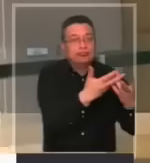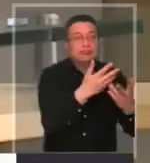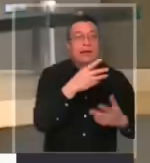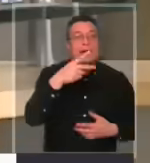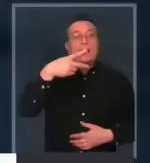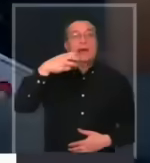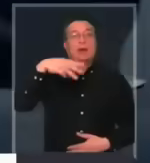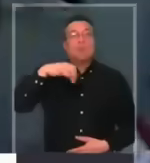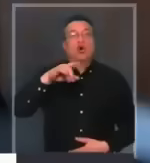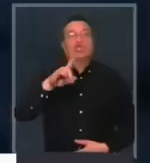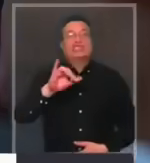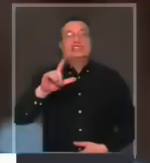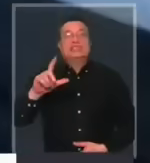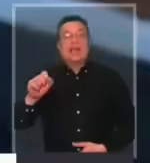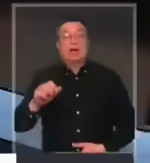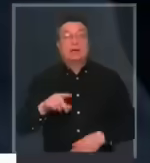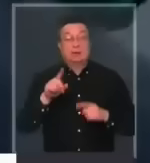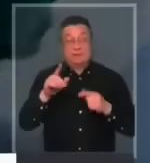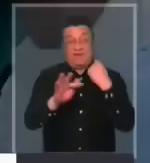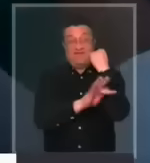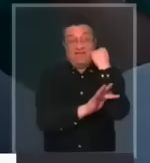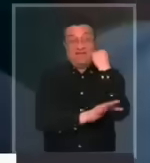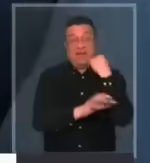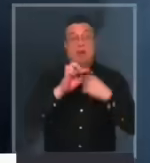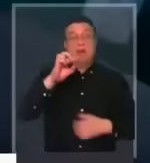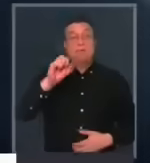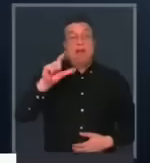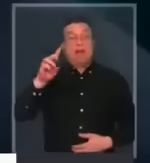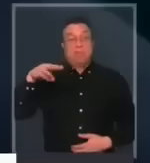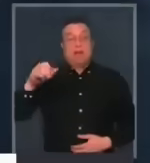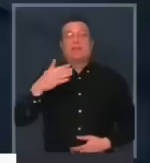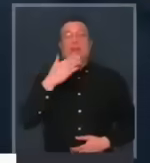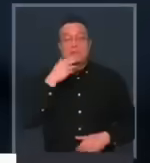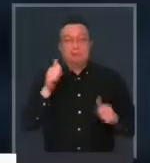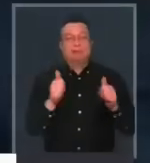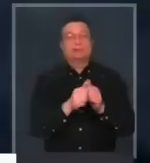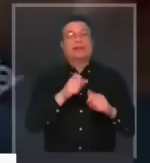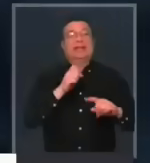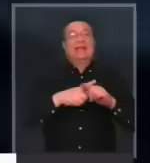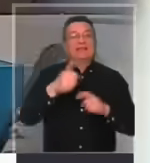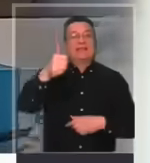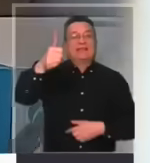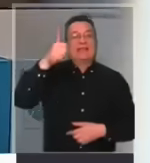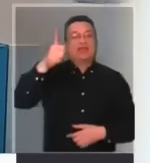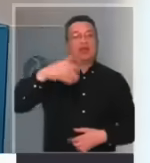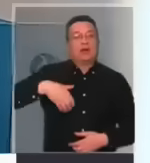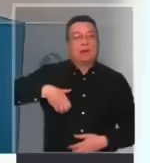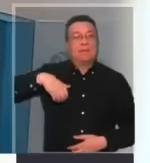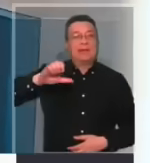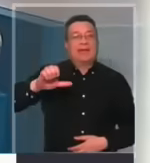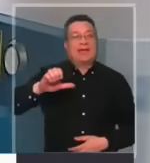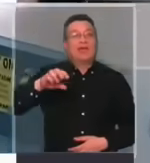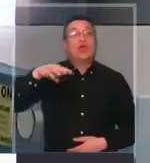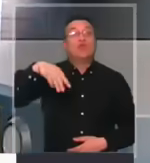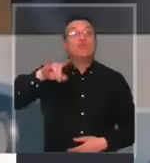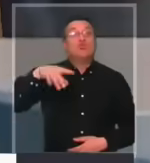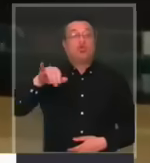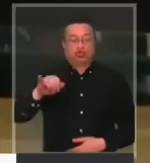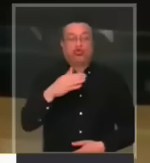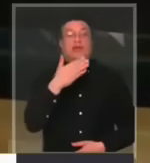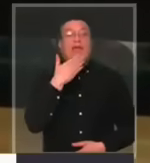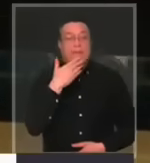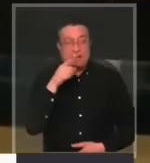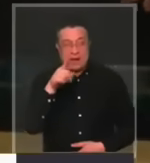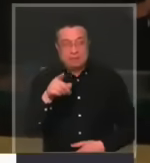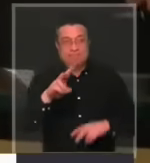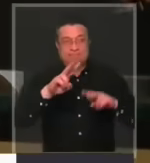Hermosilla. El fiscal Carlos Palma se sumaría al ex director general de la PDI. Sergio Muñoz también está investigado por